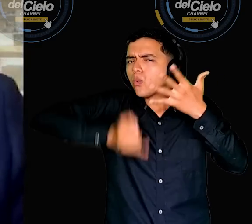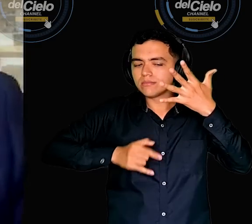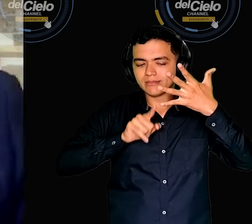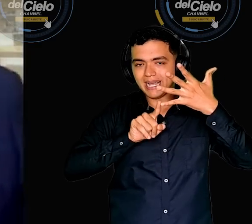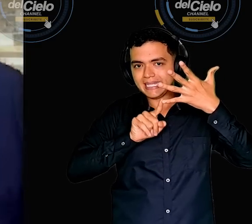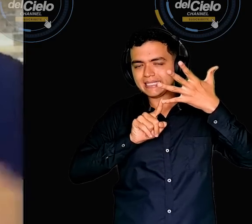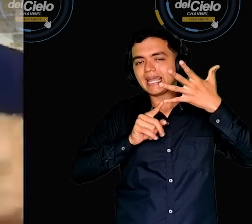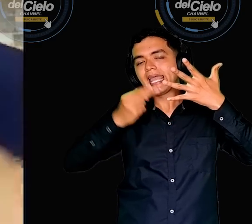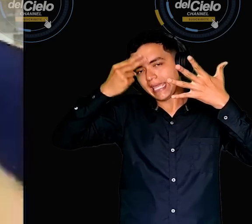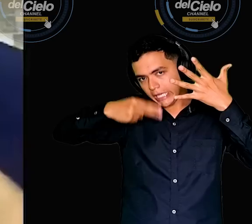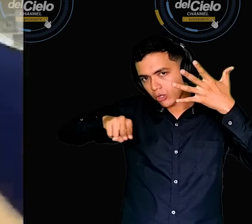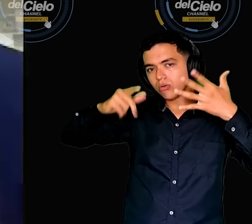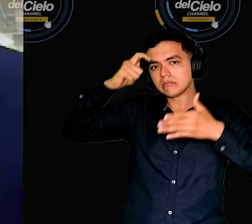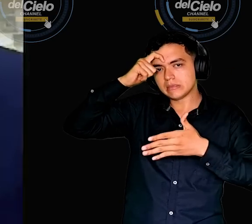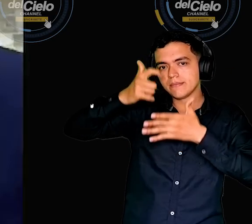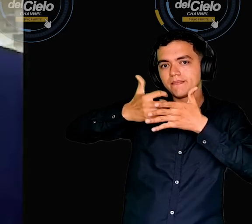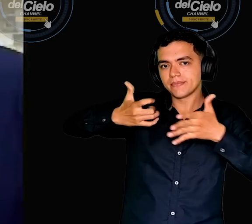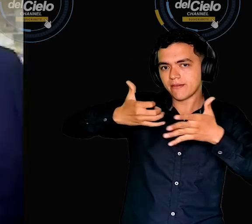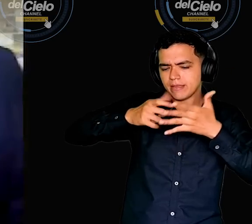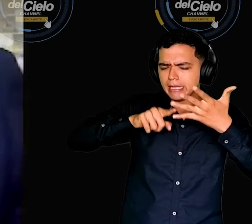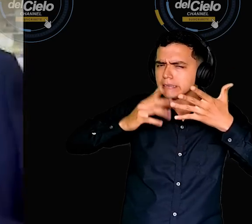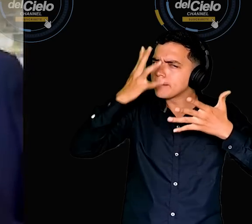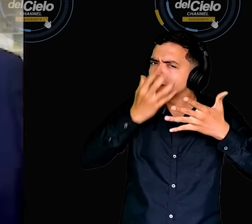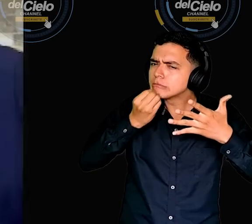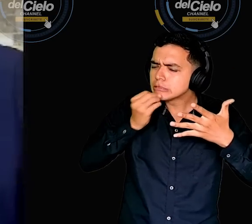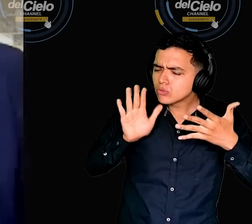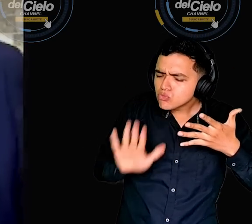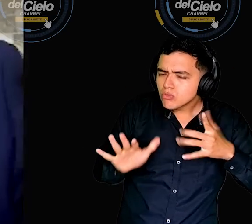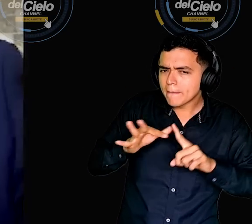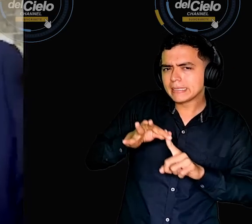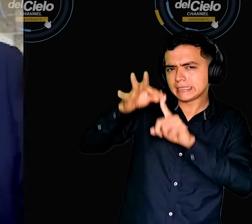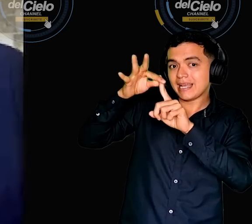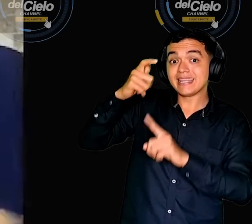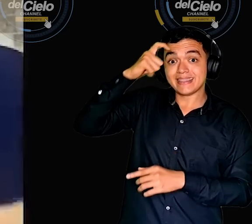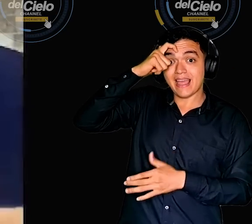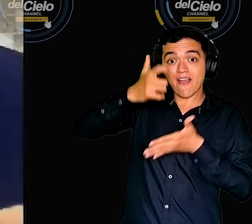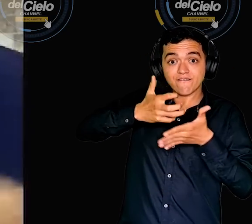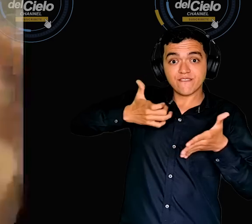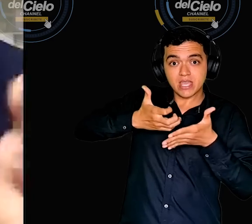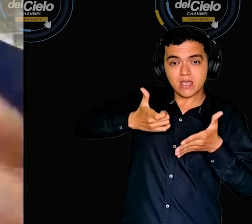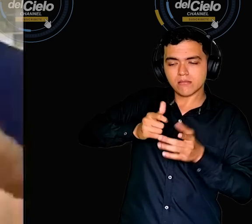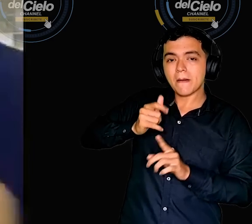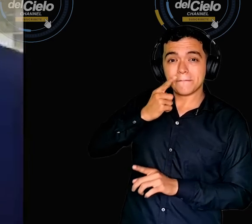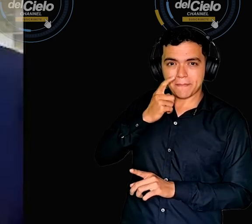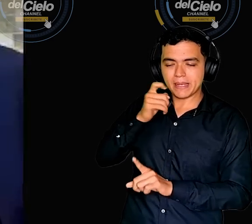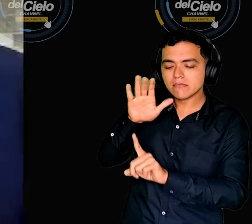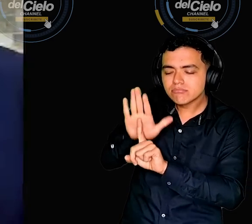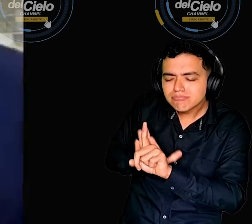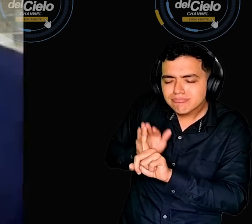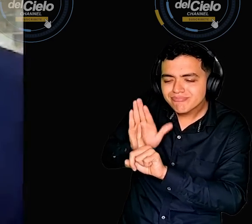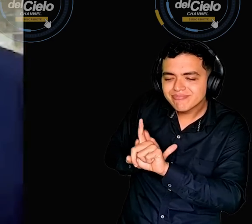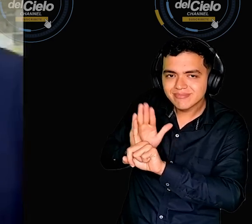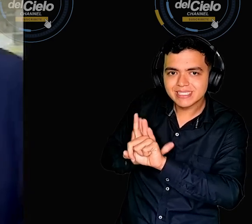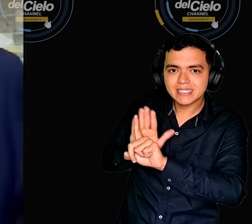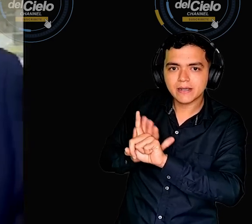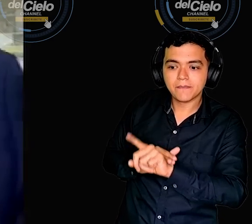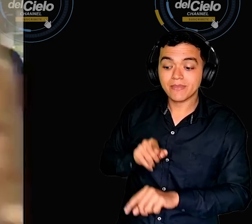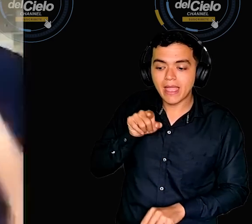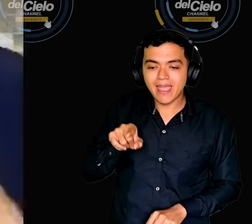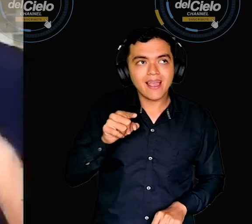tan engreída. Pero ella no era así, es que la están volviendo porque es bonita. Pero aquí hay muchas niñas bonitas en la iglesia, así que esta